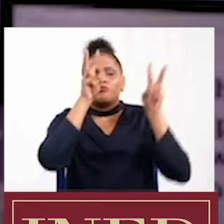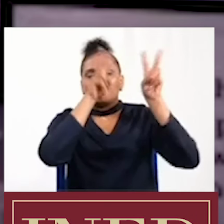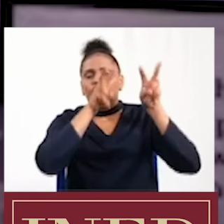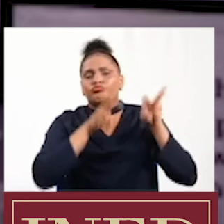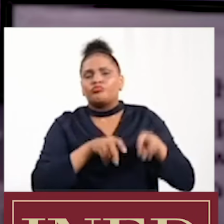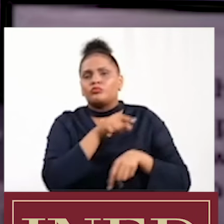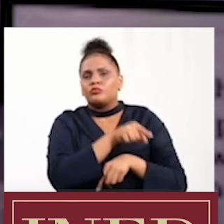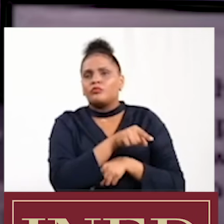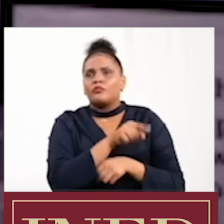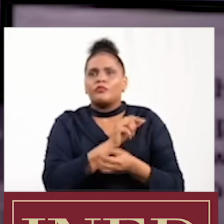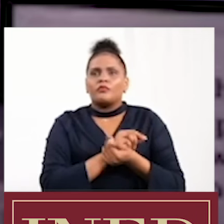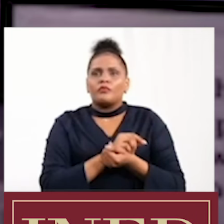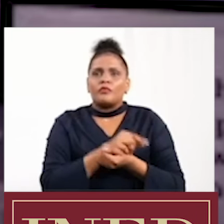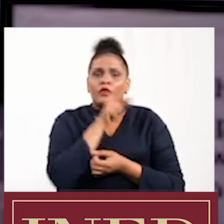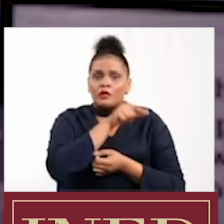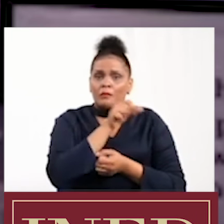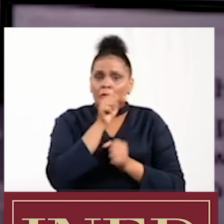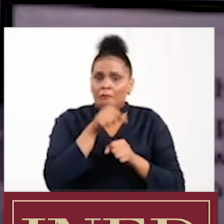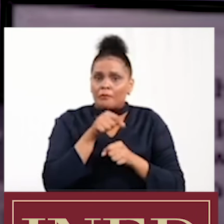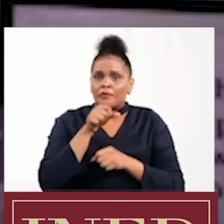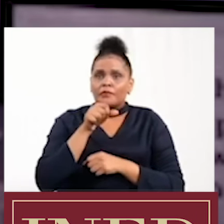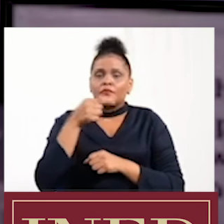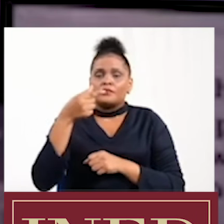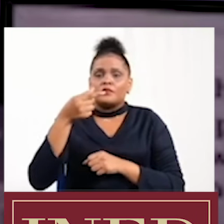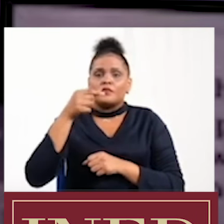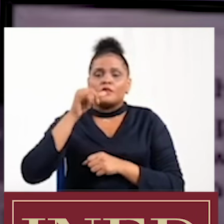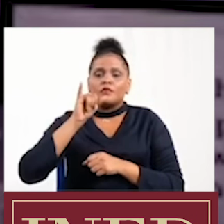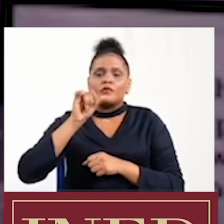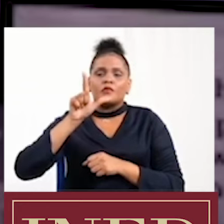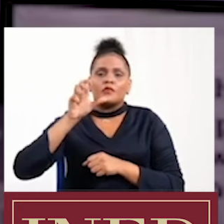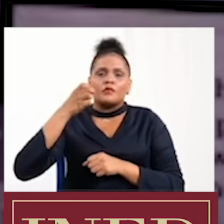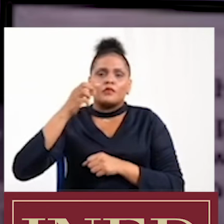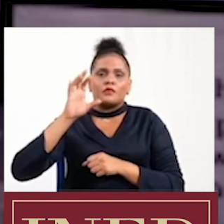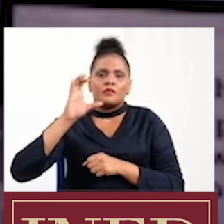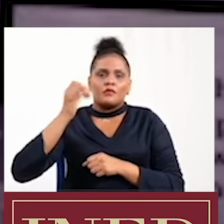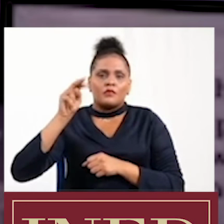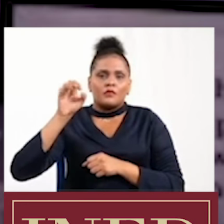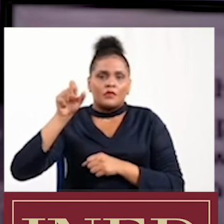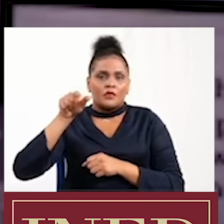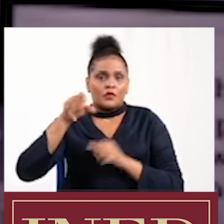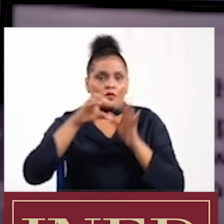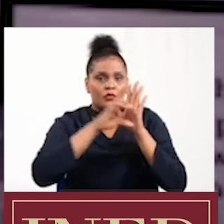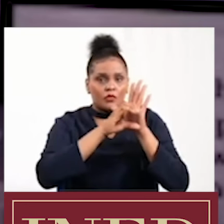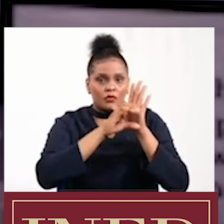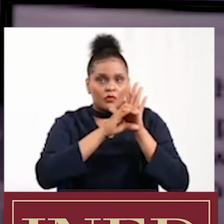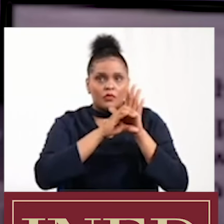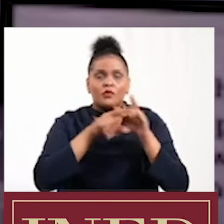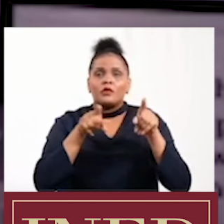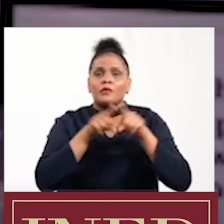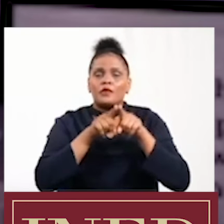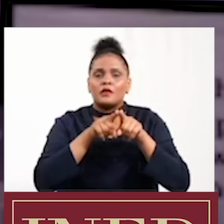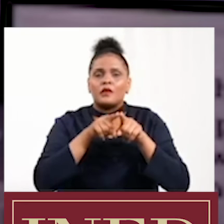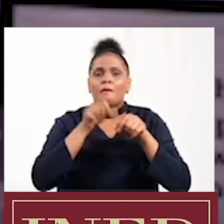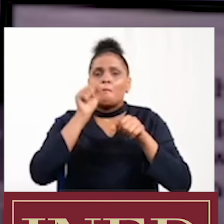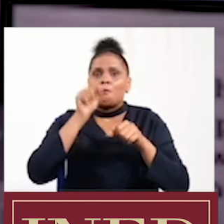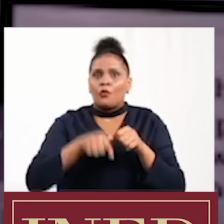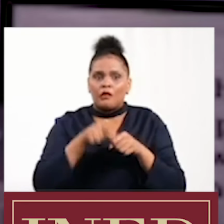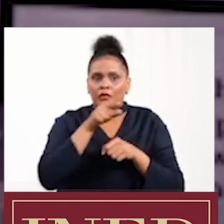entonces la legislación tiene que hacer una legislación sólida una legislación que permita